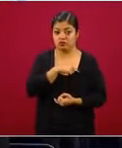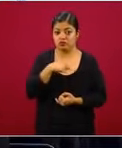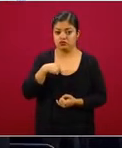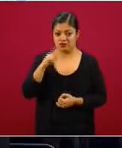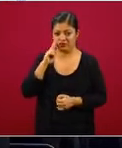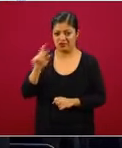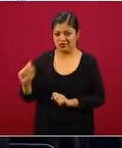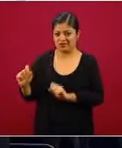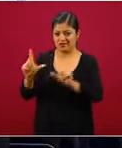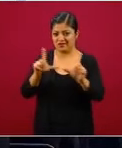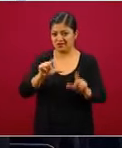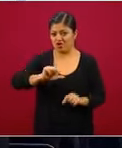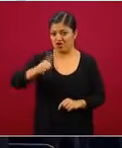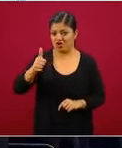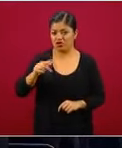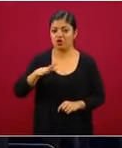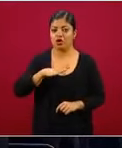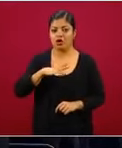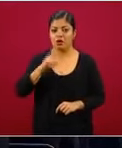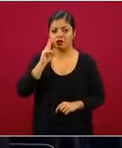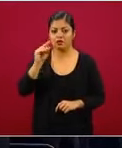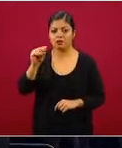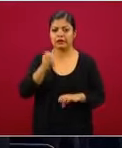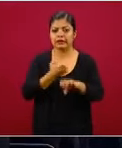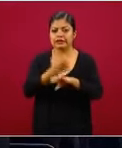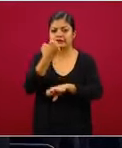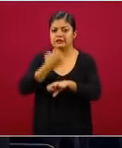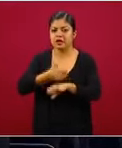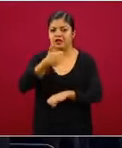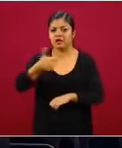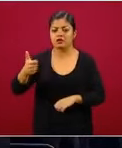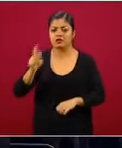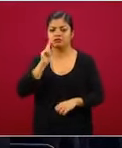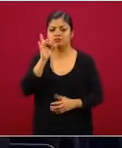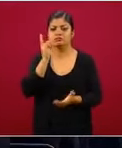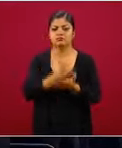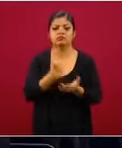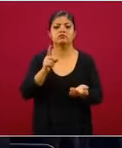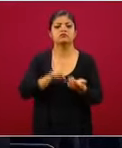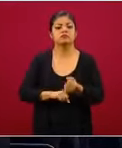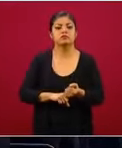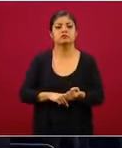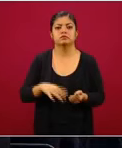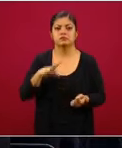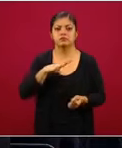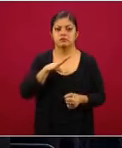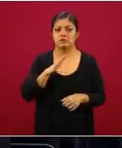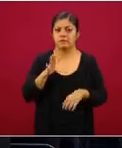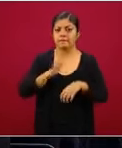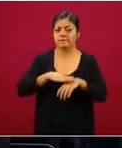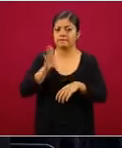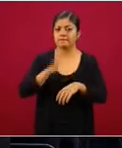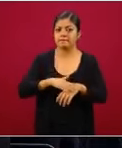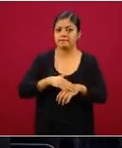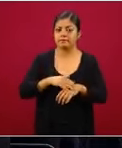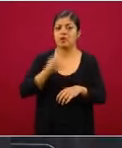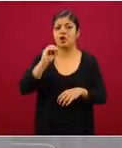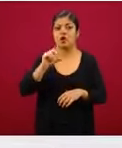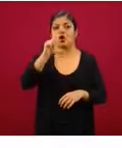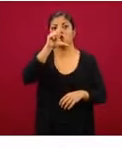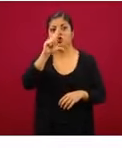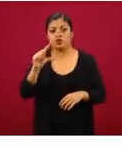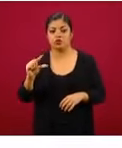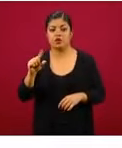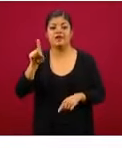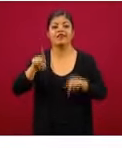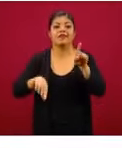la siguiente diapositiva, en donde vemos esta distribución por entidad federativa, podemos notar cómo se ha incrementado o disminuido dependiendo